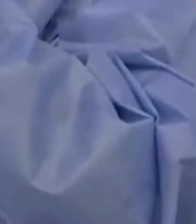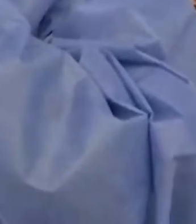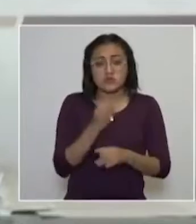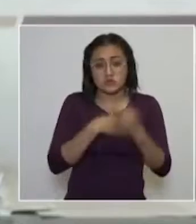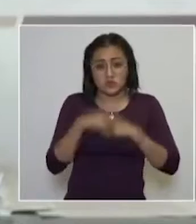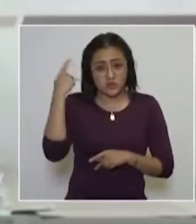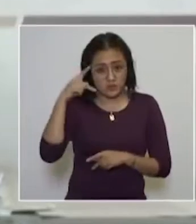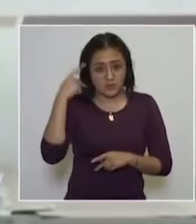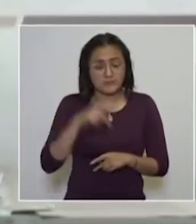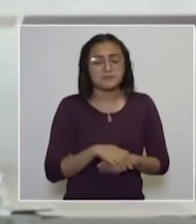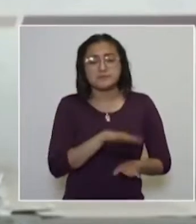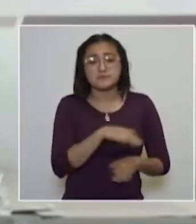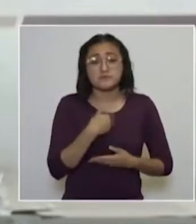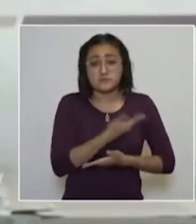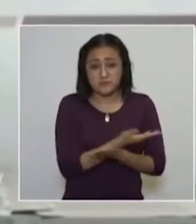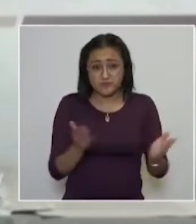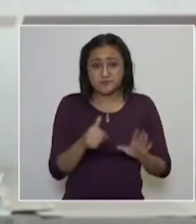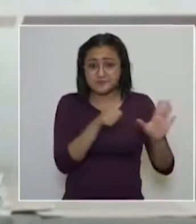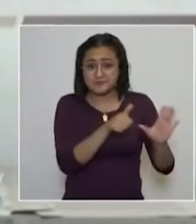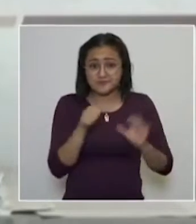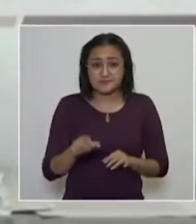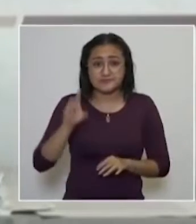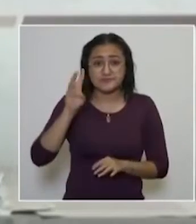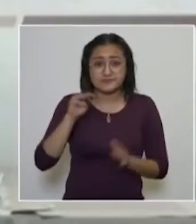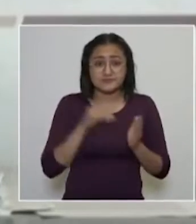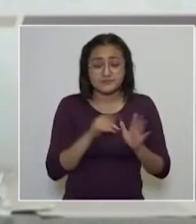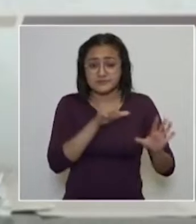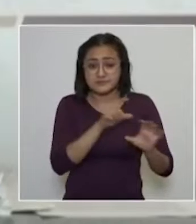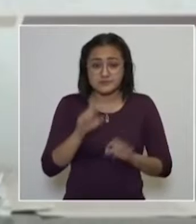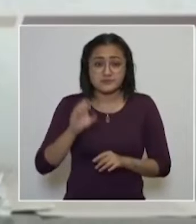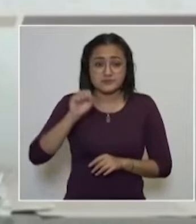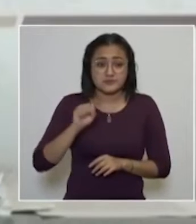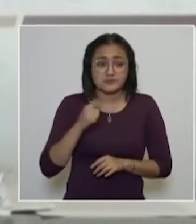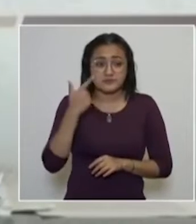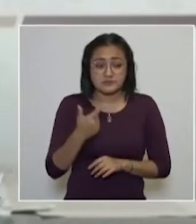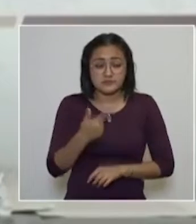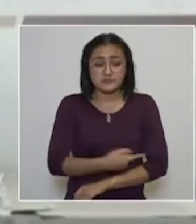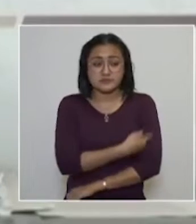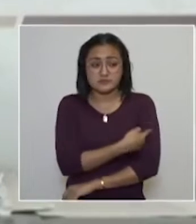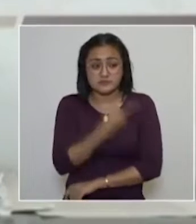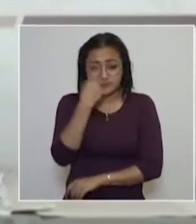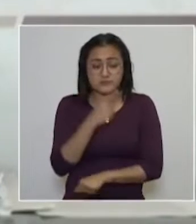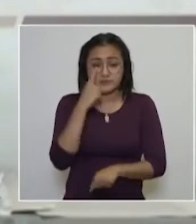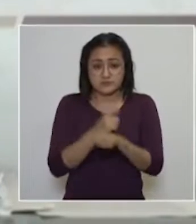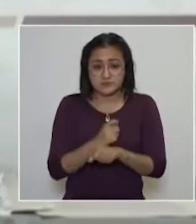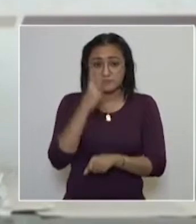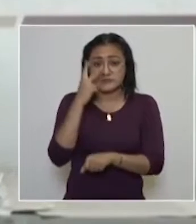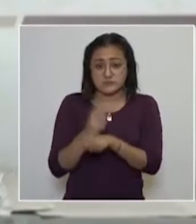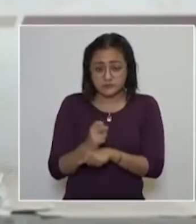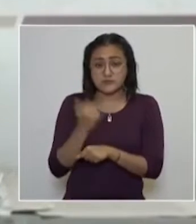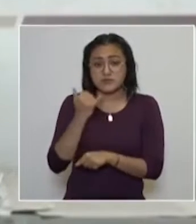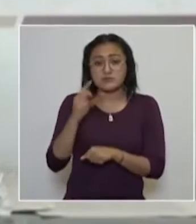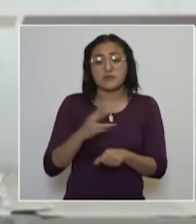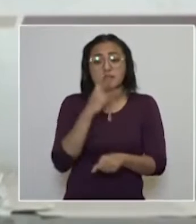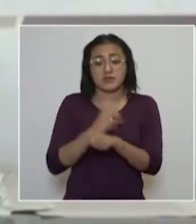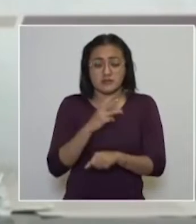segundo se logró aplicar un total de 603 mil 767 dosis para primeras segundas y